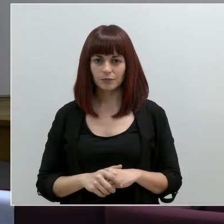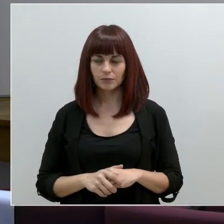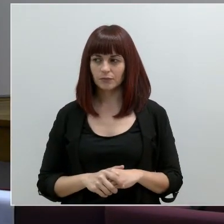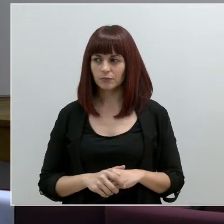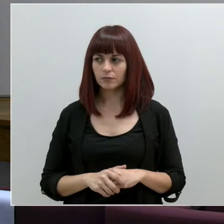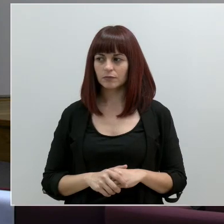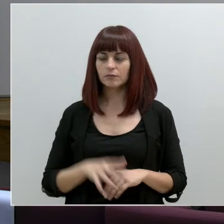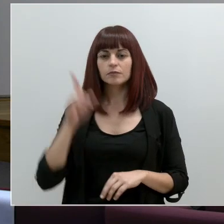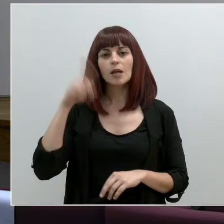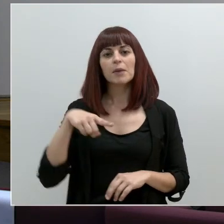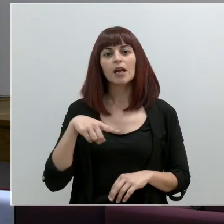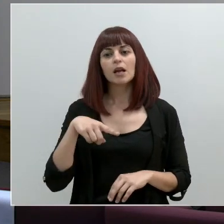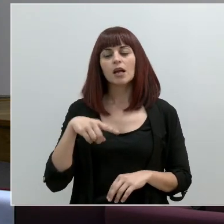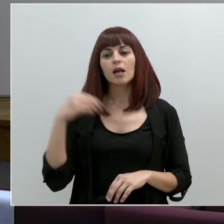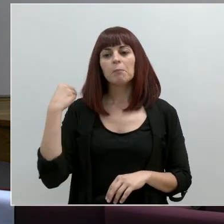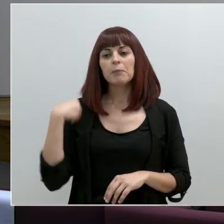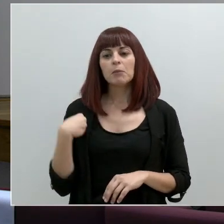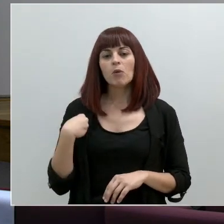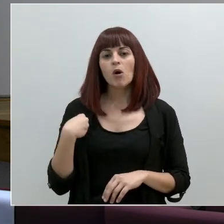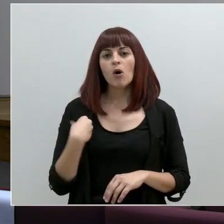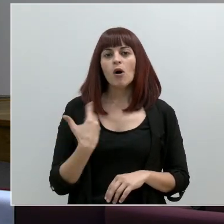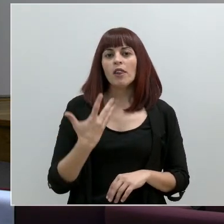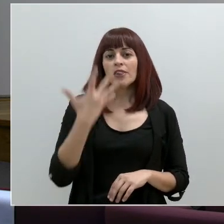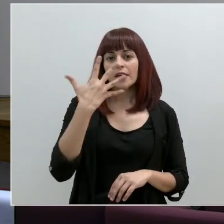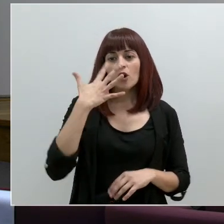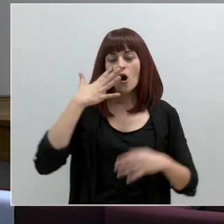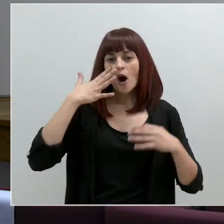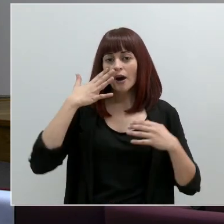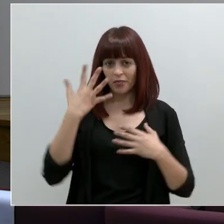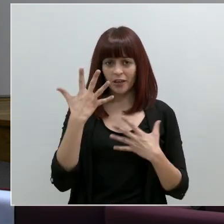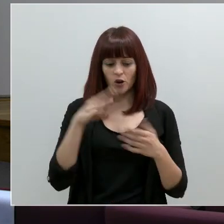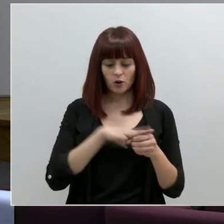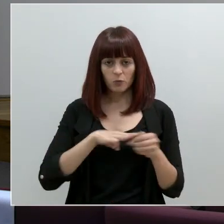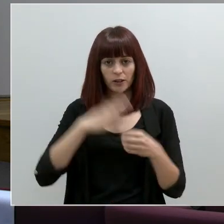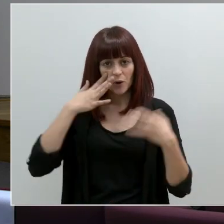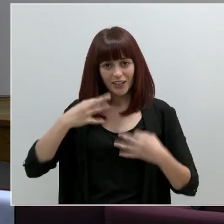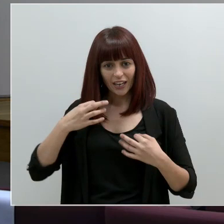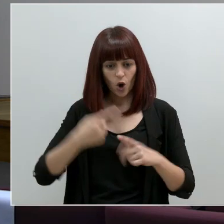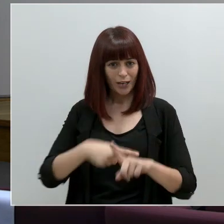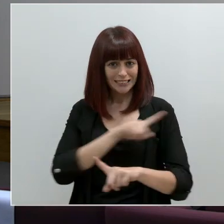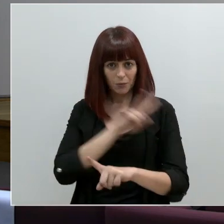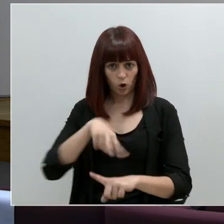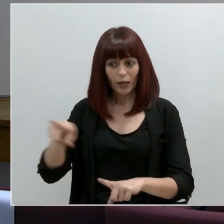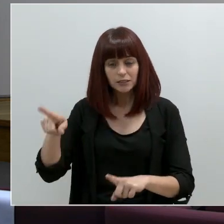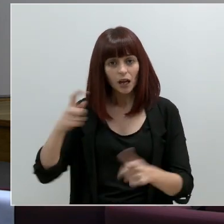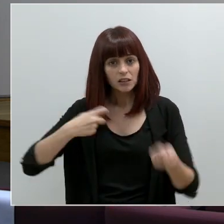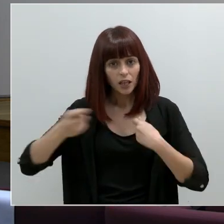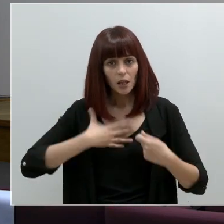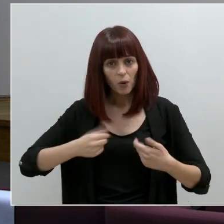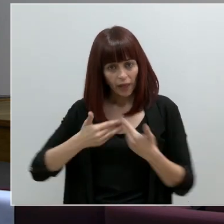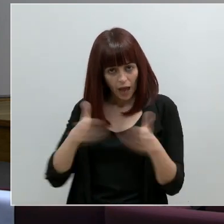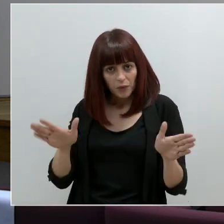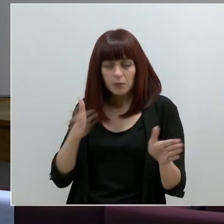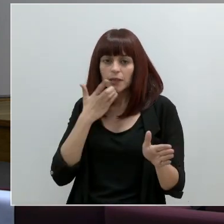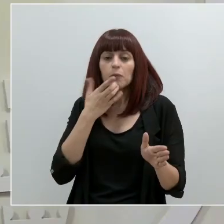Y respecto a los 5 que no están en riesgo extremo, entiendo que esos establecimientos sí tienen el permiso para abrir hostelería en el